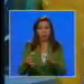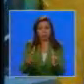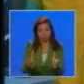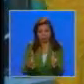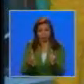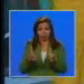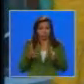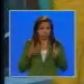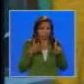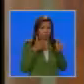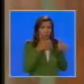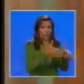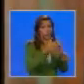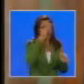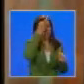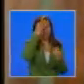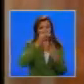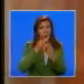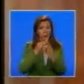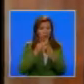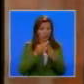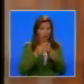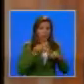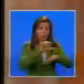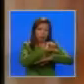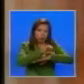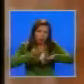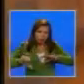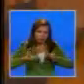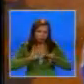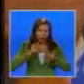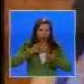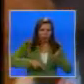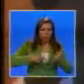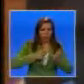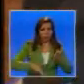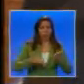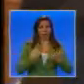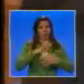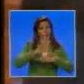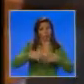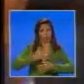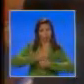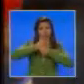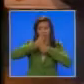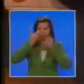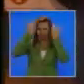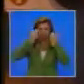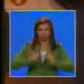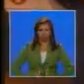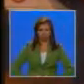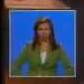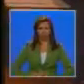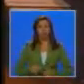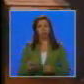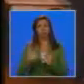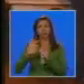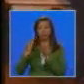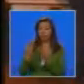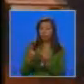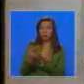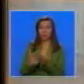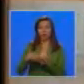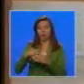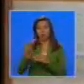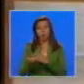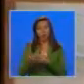del Hospital de Infectología, se activó el protocolo de seguridad del ébola. Paralelo a ello, se ordenó la evacuación de familiares del paciente que pernoctaban